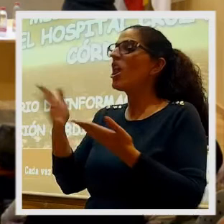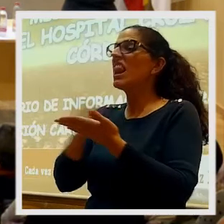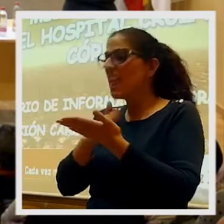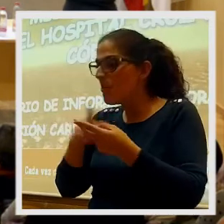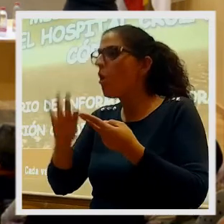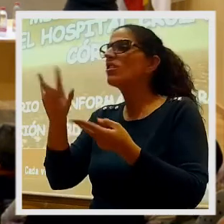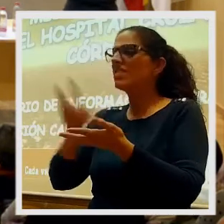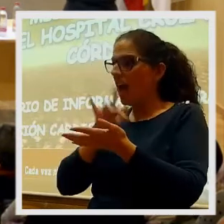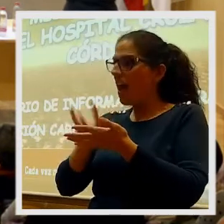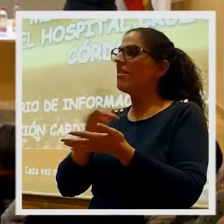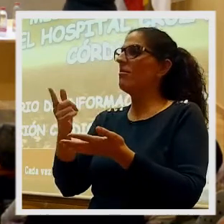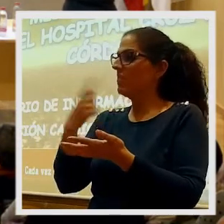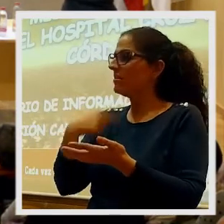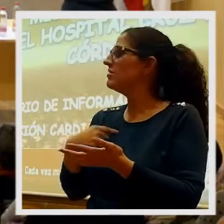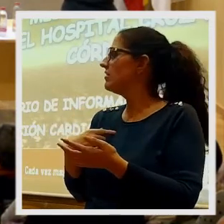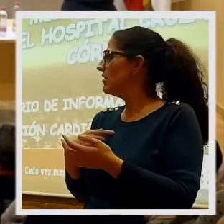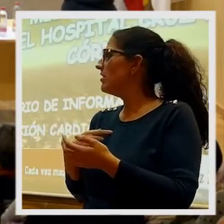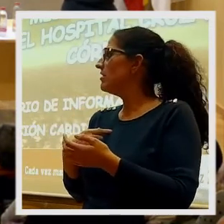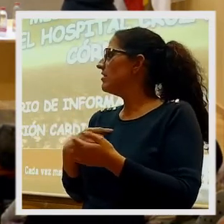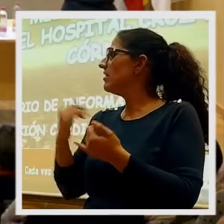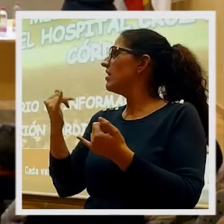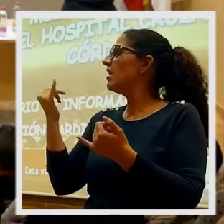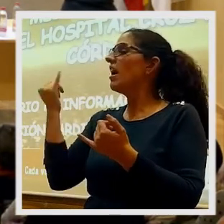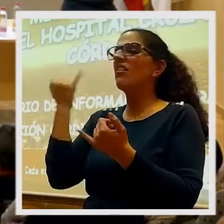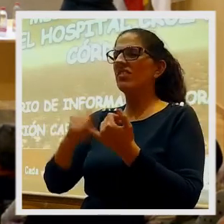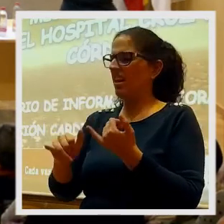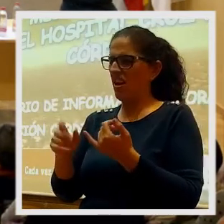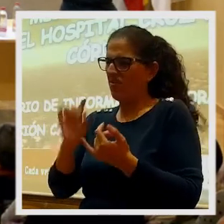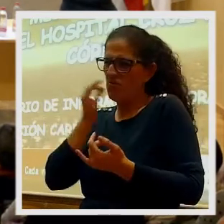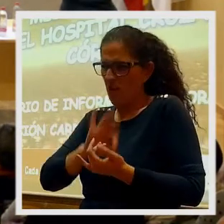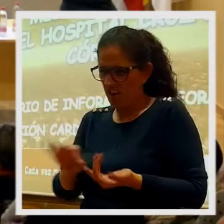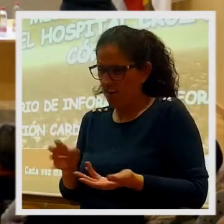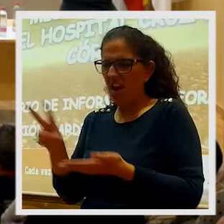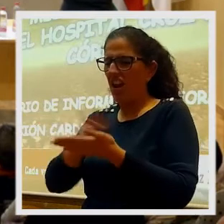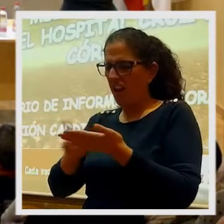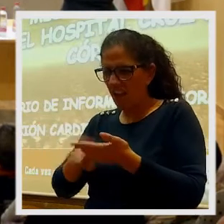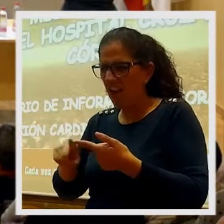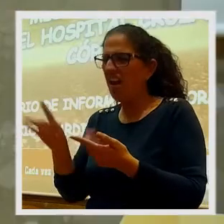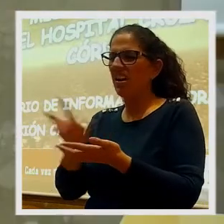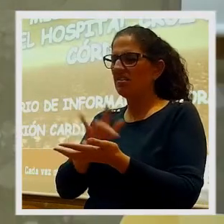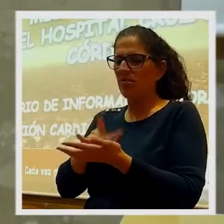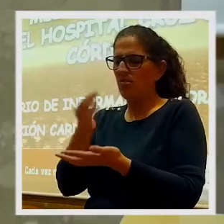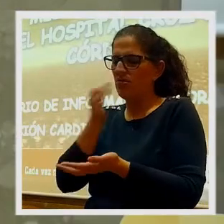con una tablet. Nada, les mentiría. No tiene el cuerpo para nada, no te apetece nada.